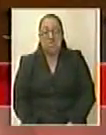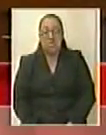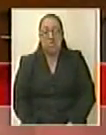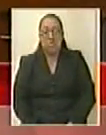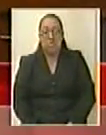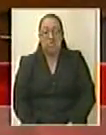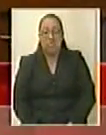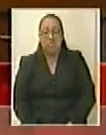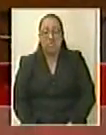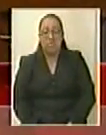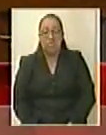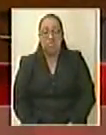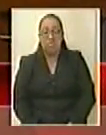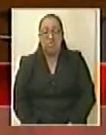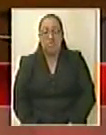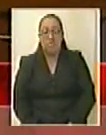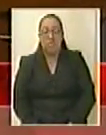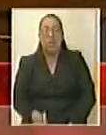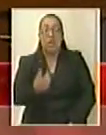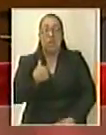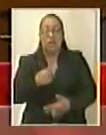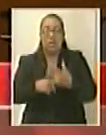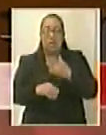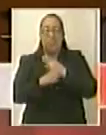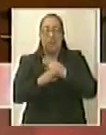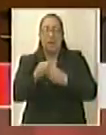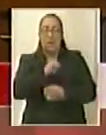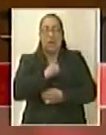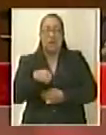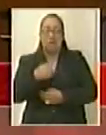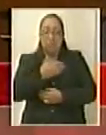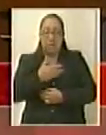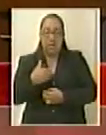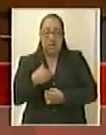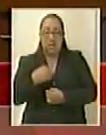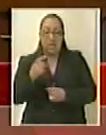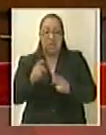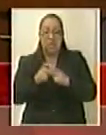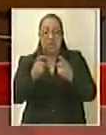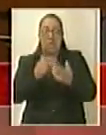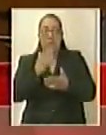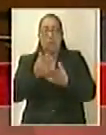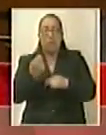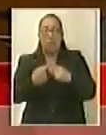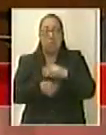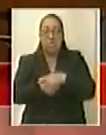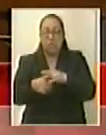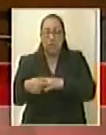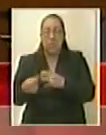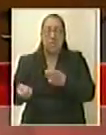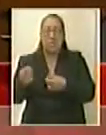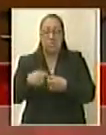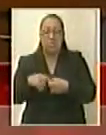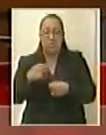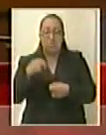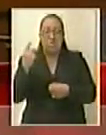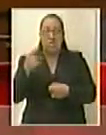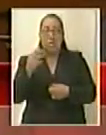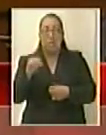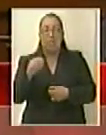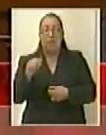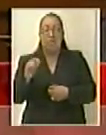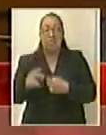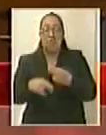culminar y debemos defender señor presidente esta gran corrupción donde está involucrado no solamente mafias